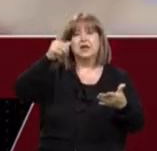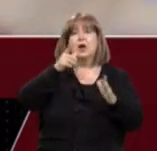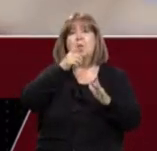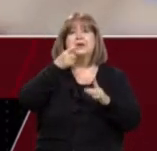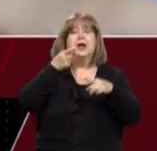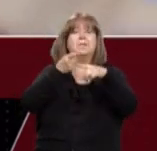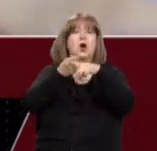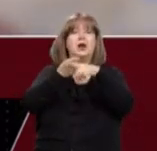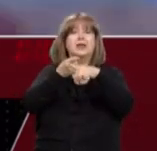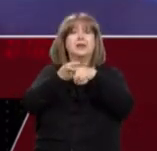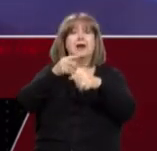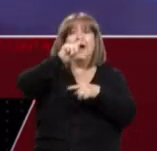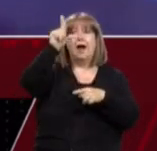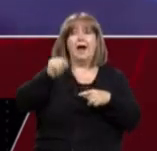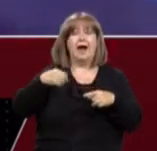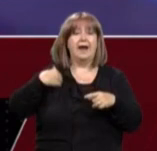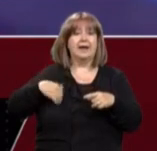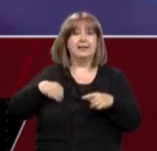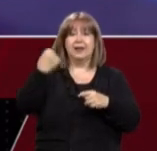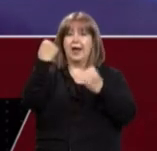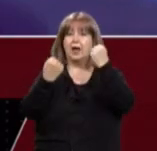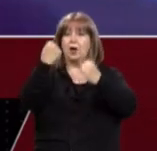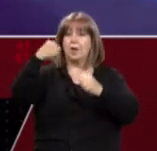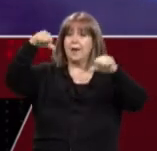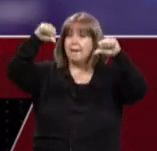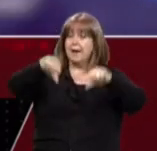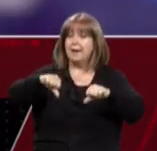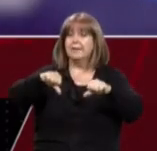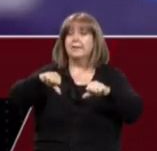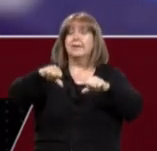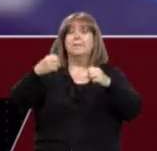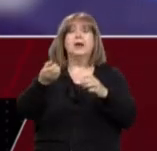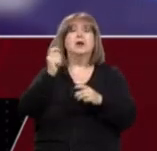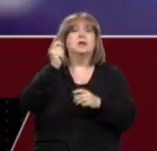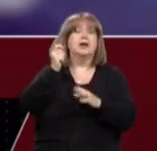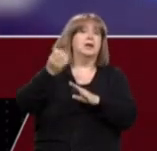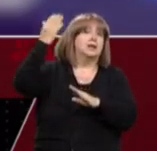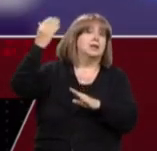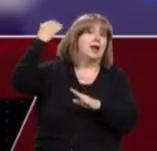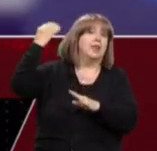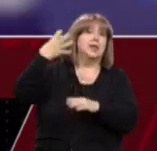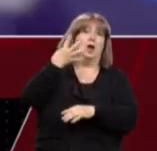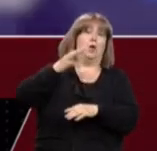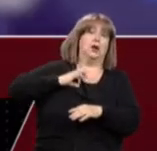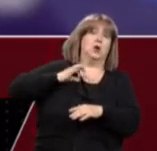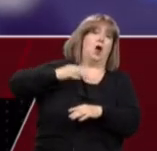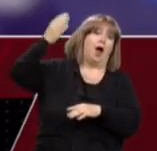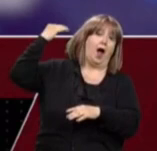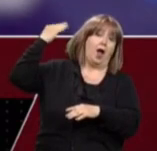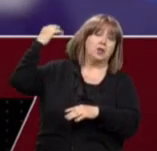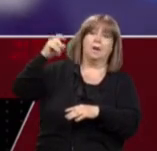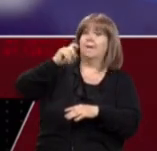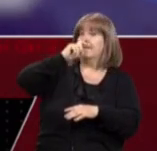que la política no hizo que esta economía estuviera como está, todos sabemos que esto es producto de los 4 años en los que estamos